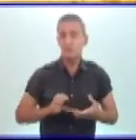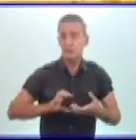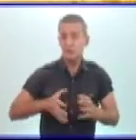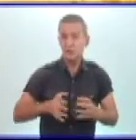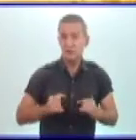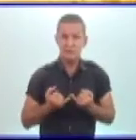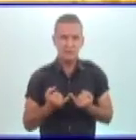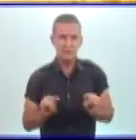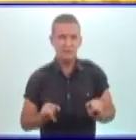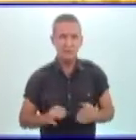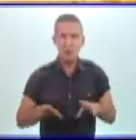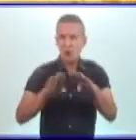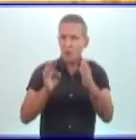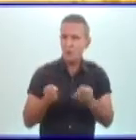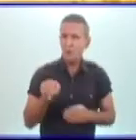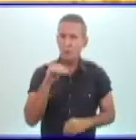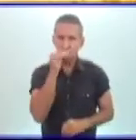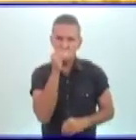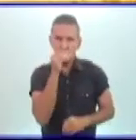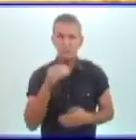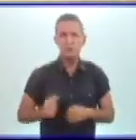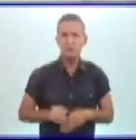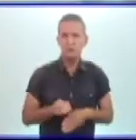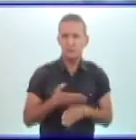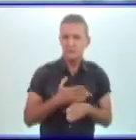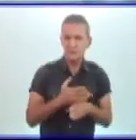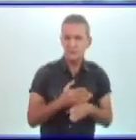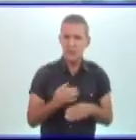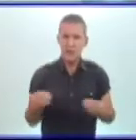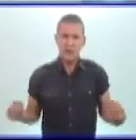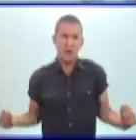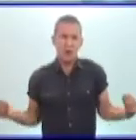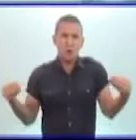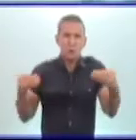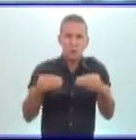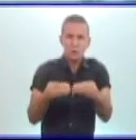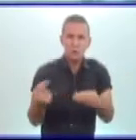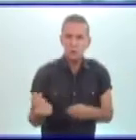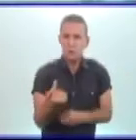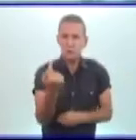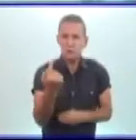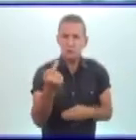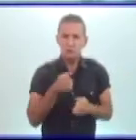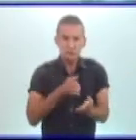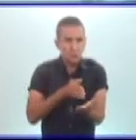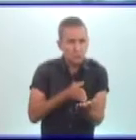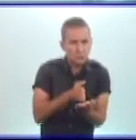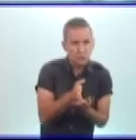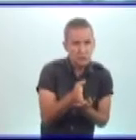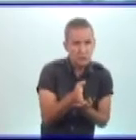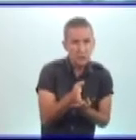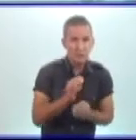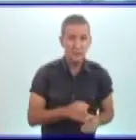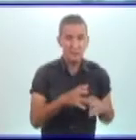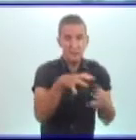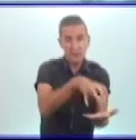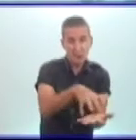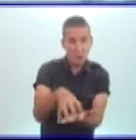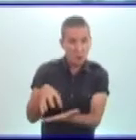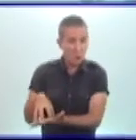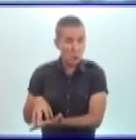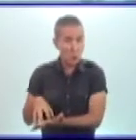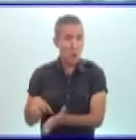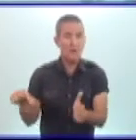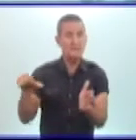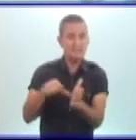es diferente porque es un mundo conectado en un solo circuito. Un solo circuito donde habrán regiones centrales y regiones periféricas